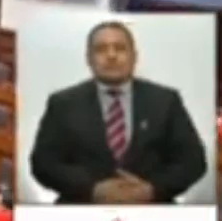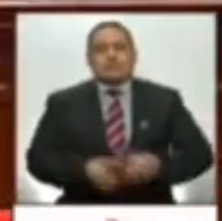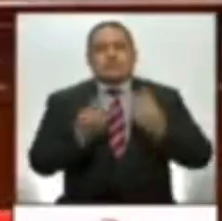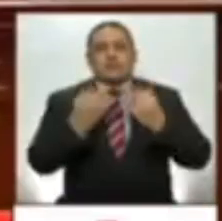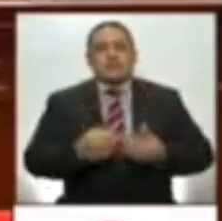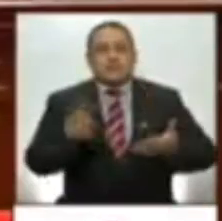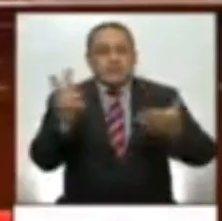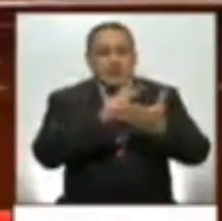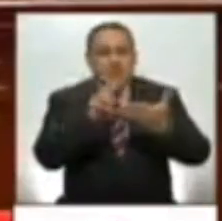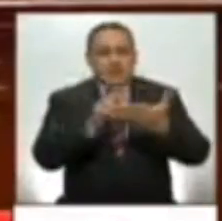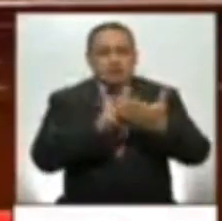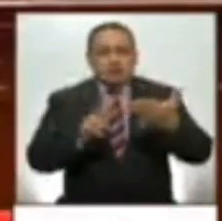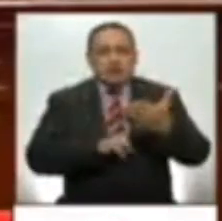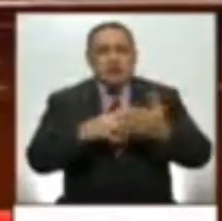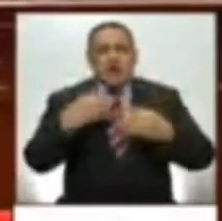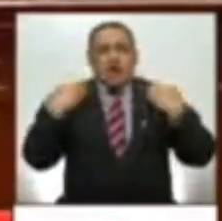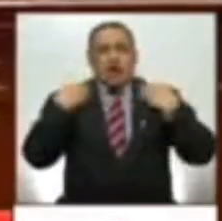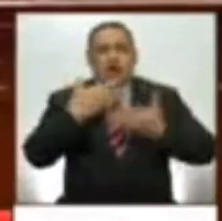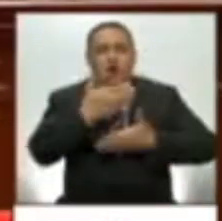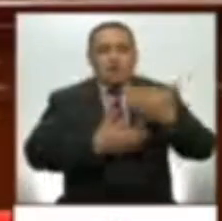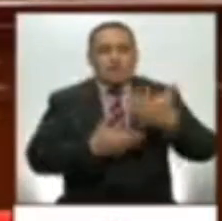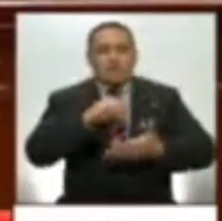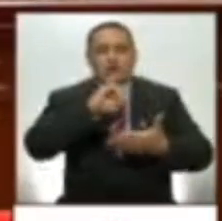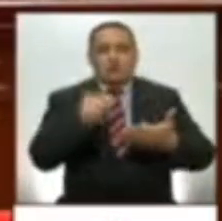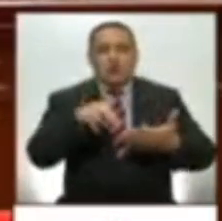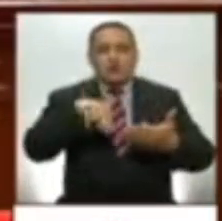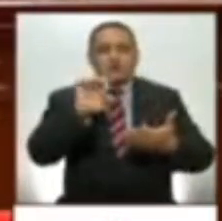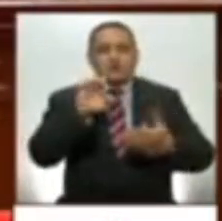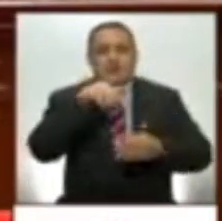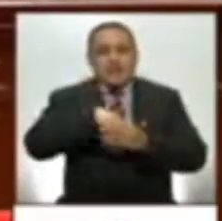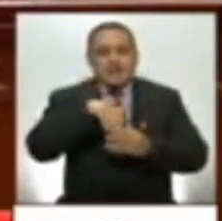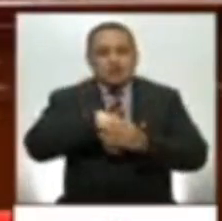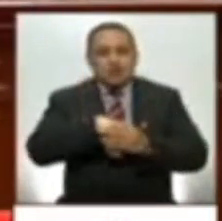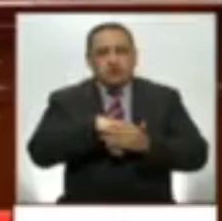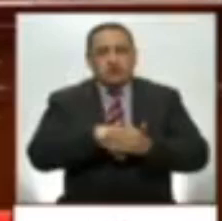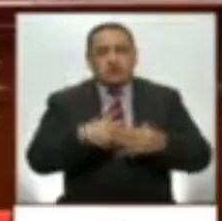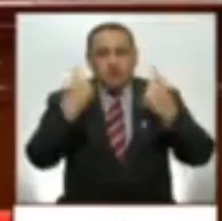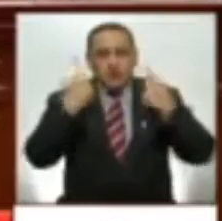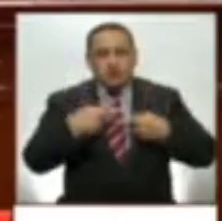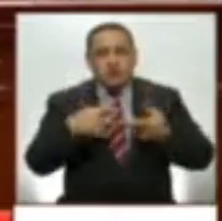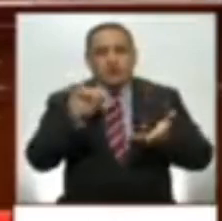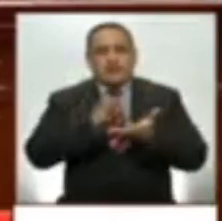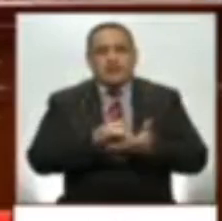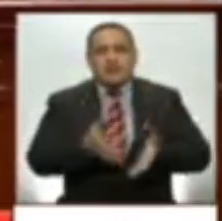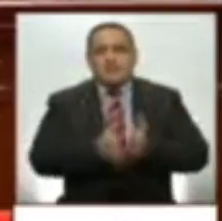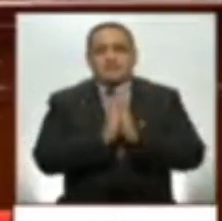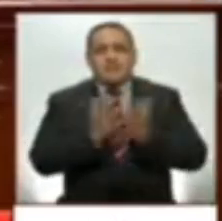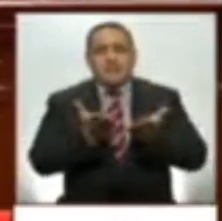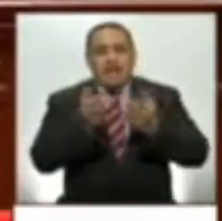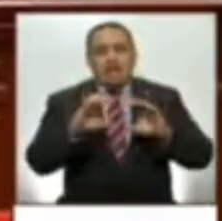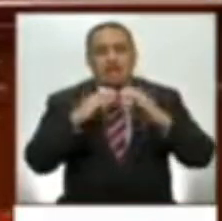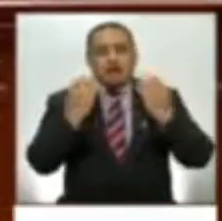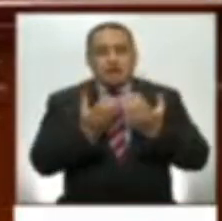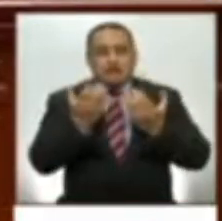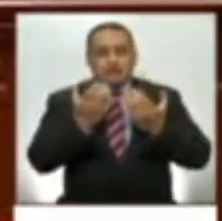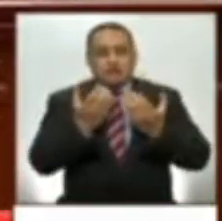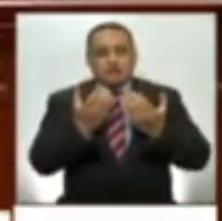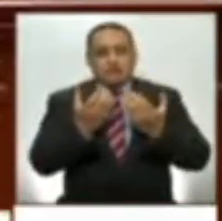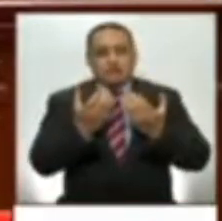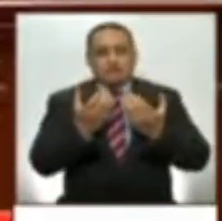se va a dar lectura al oficio del Jurado Nacional de Elecciones, mediante el cual remite al Congreso de la